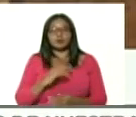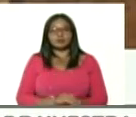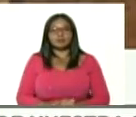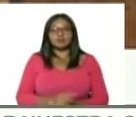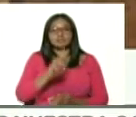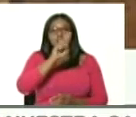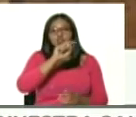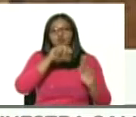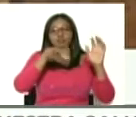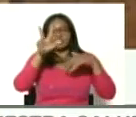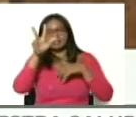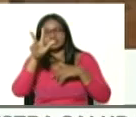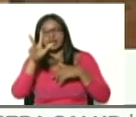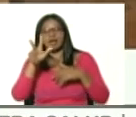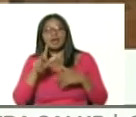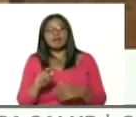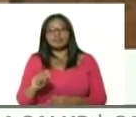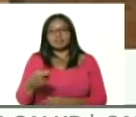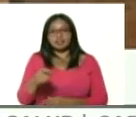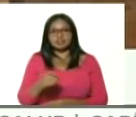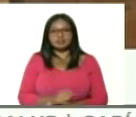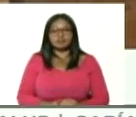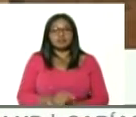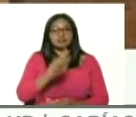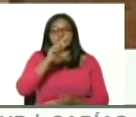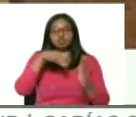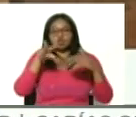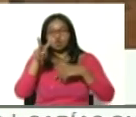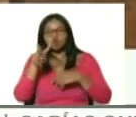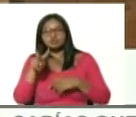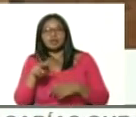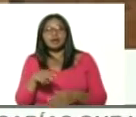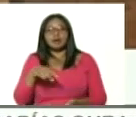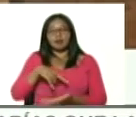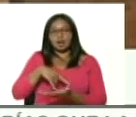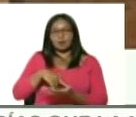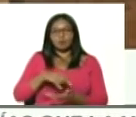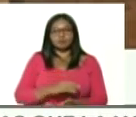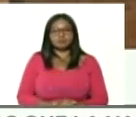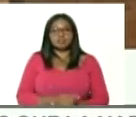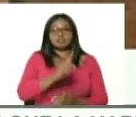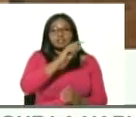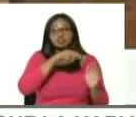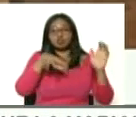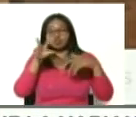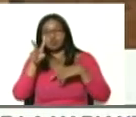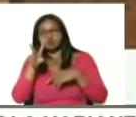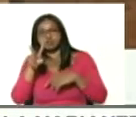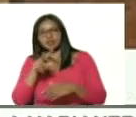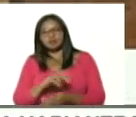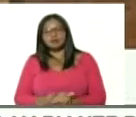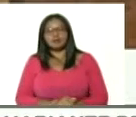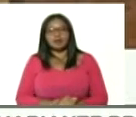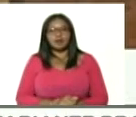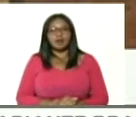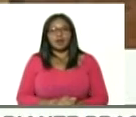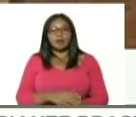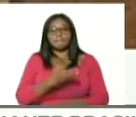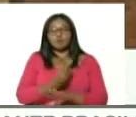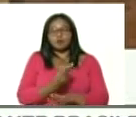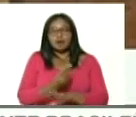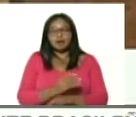Táchira, 111 en Carabobo, 111 en Monagas, 111 en